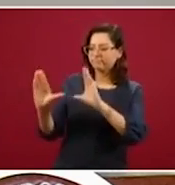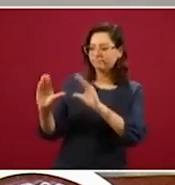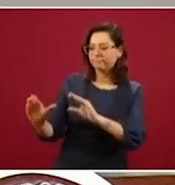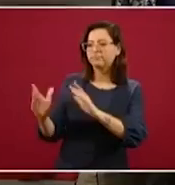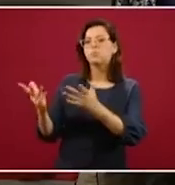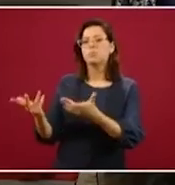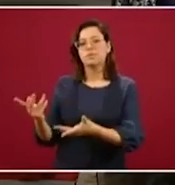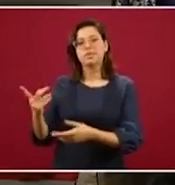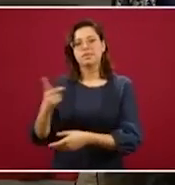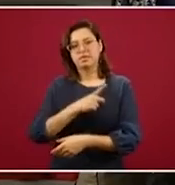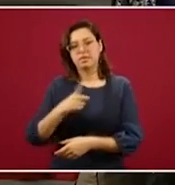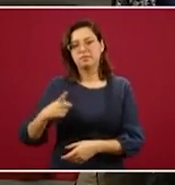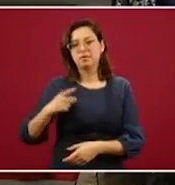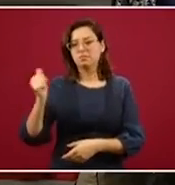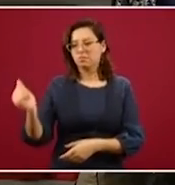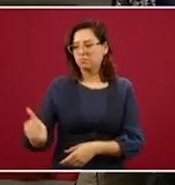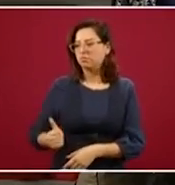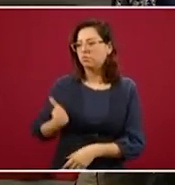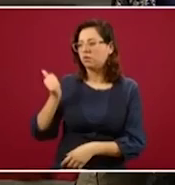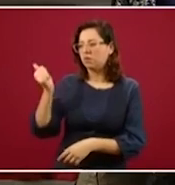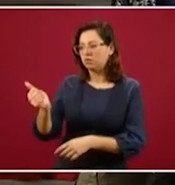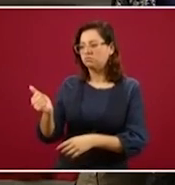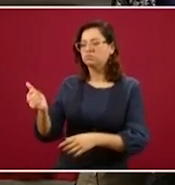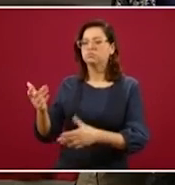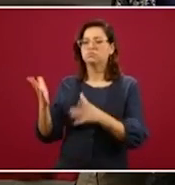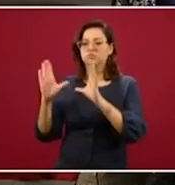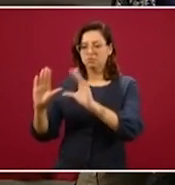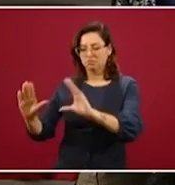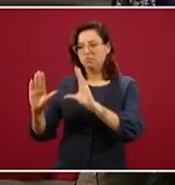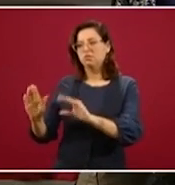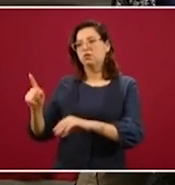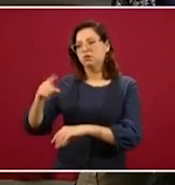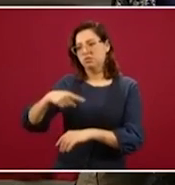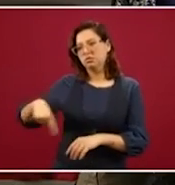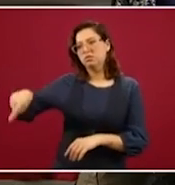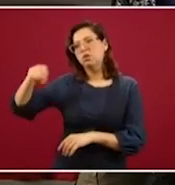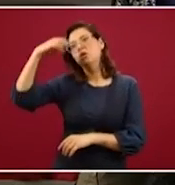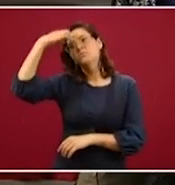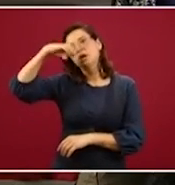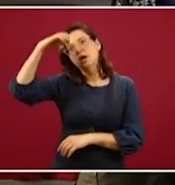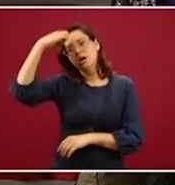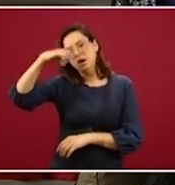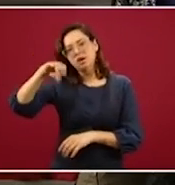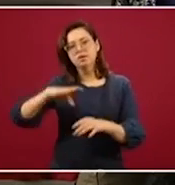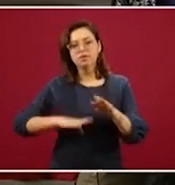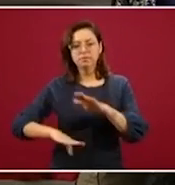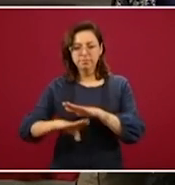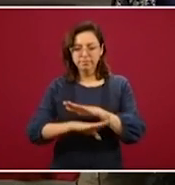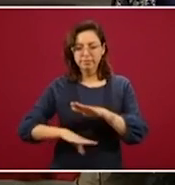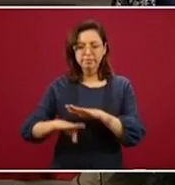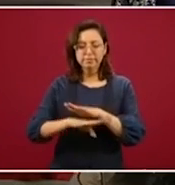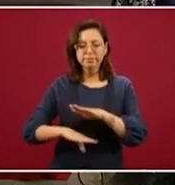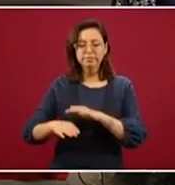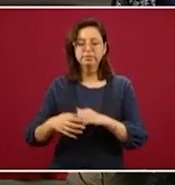estar trabajando con ellos, adecuándonos precisamente a este tipo de experiencia.